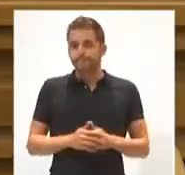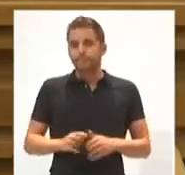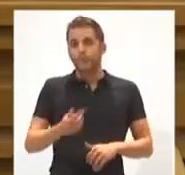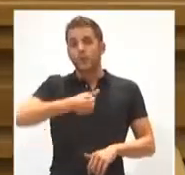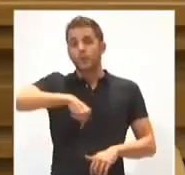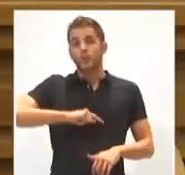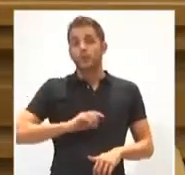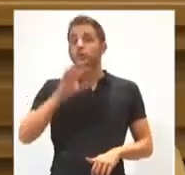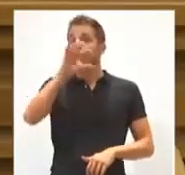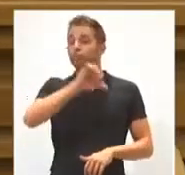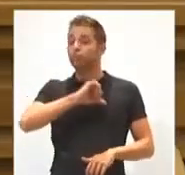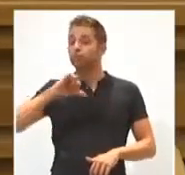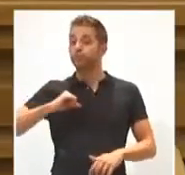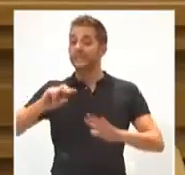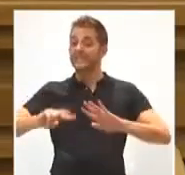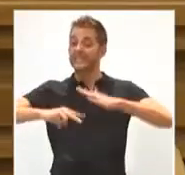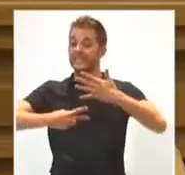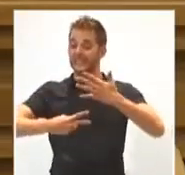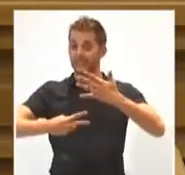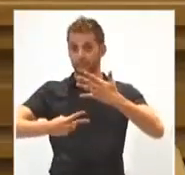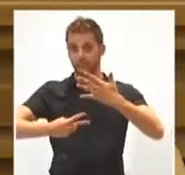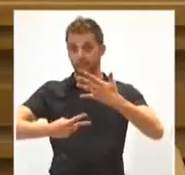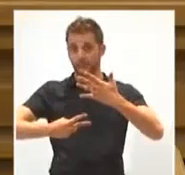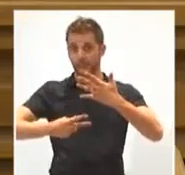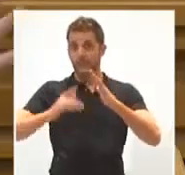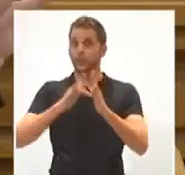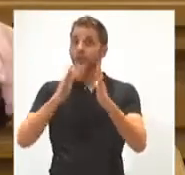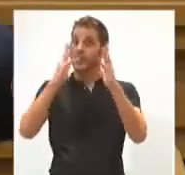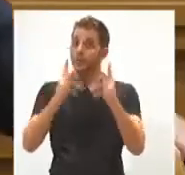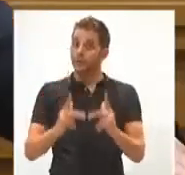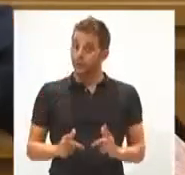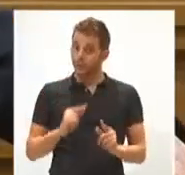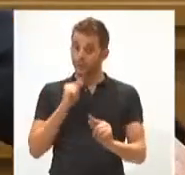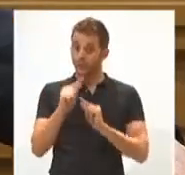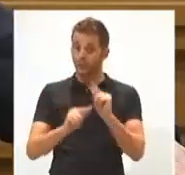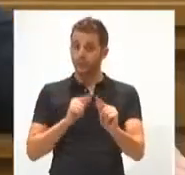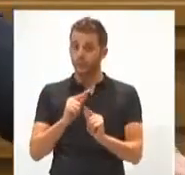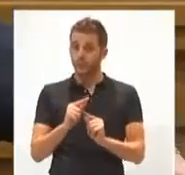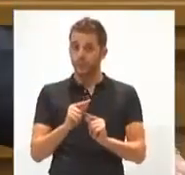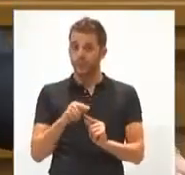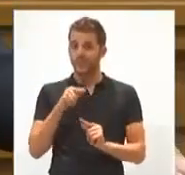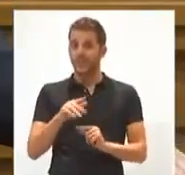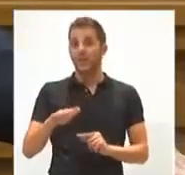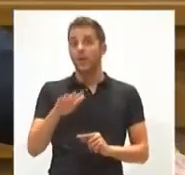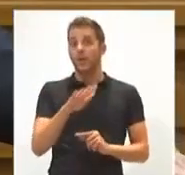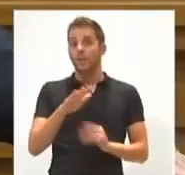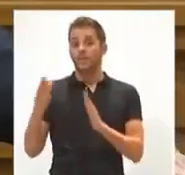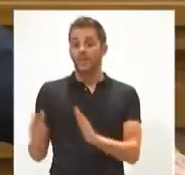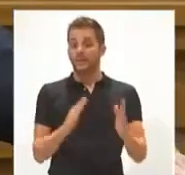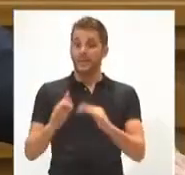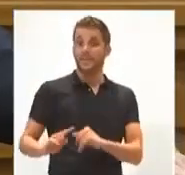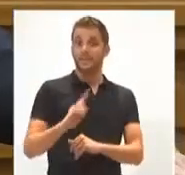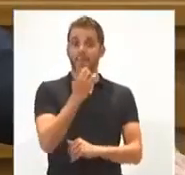comunidad autónoma en casos sobre todo muy a concentrados en la parte primera de la pandemia cuando